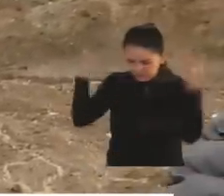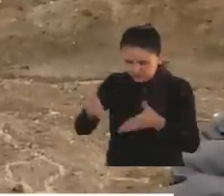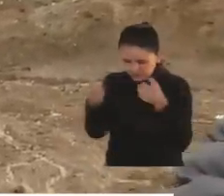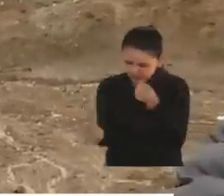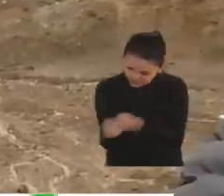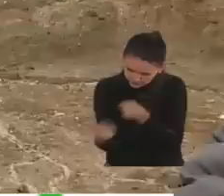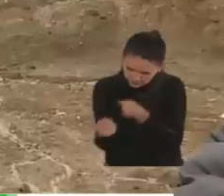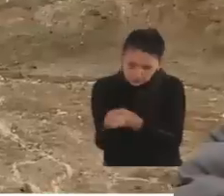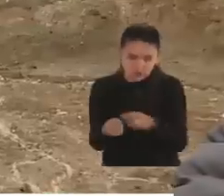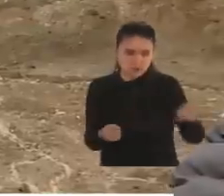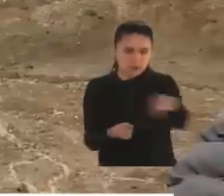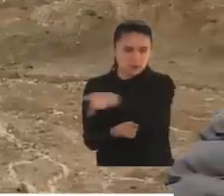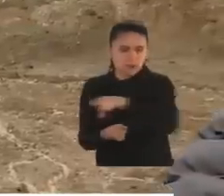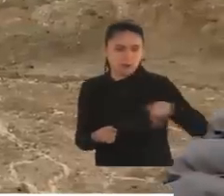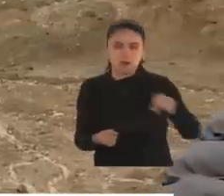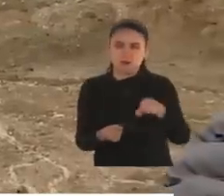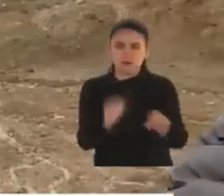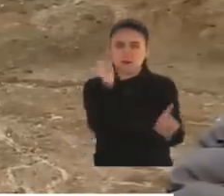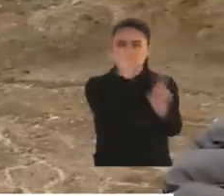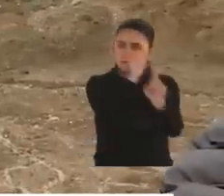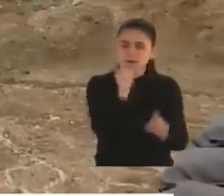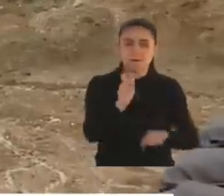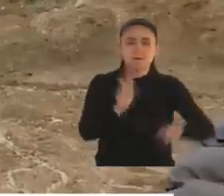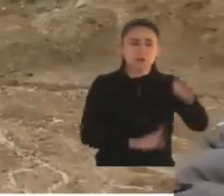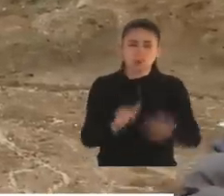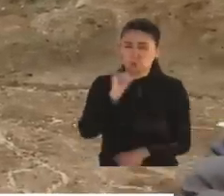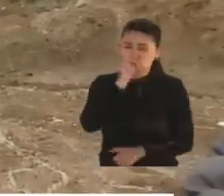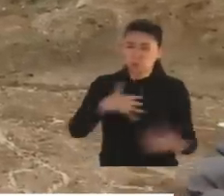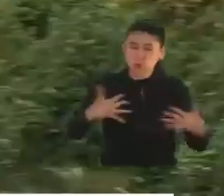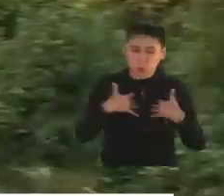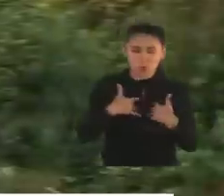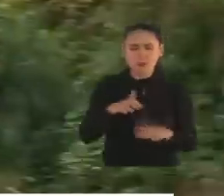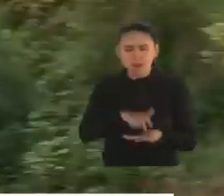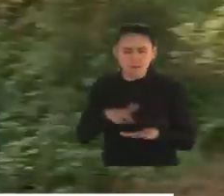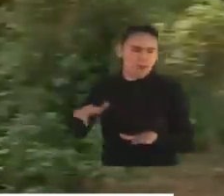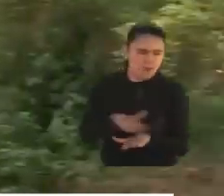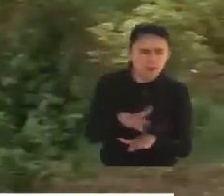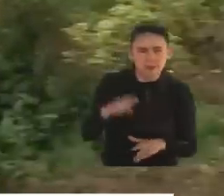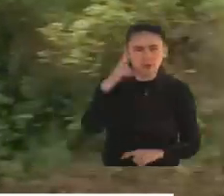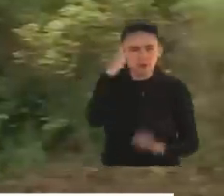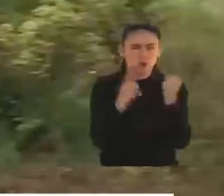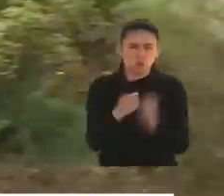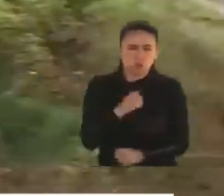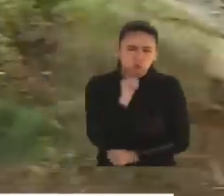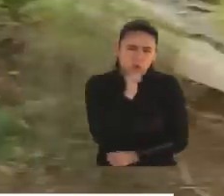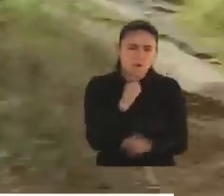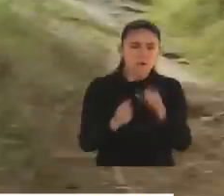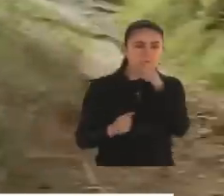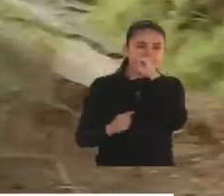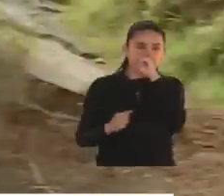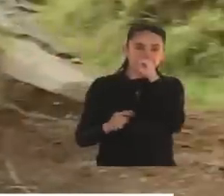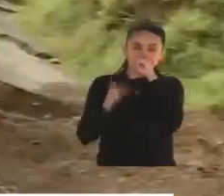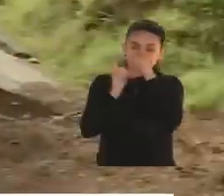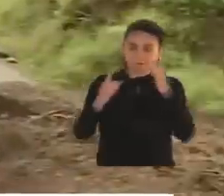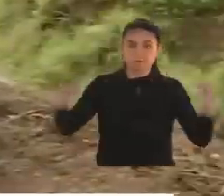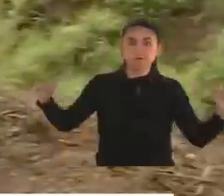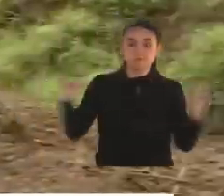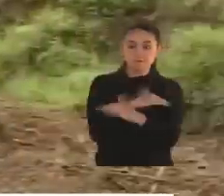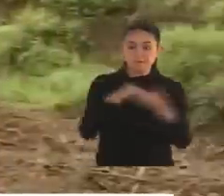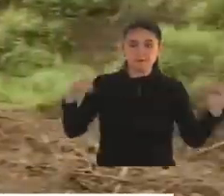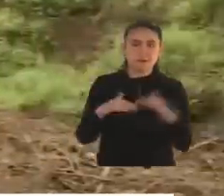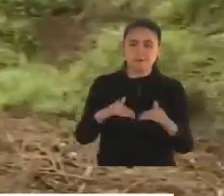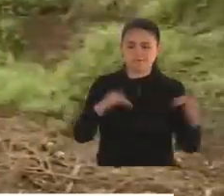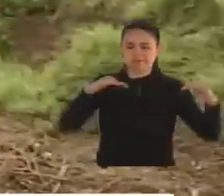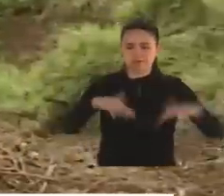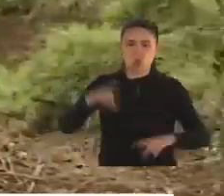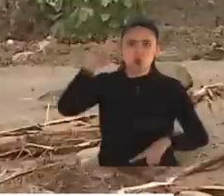Y están saliendo por trocha y la gente briega mucho para salir. Como la avalancha destruyó la única carretera, las ayudas deben ser enviadas